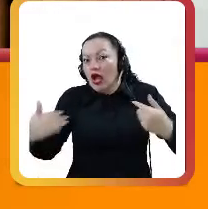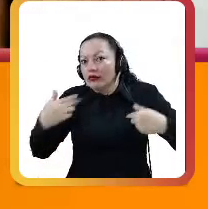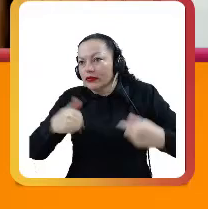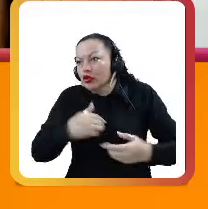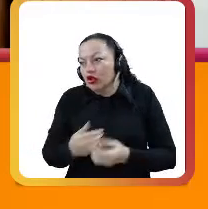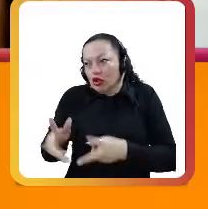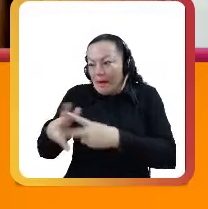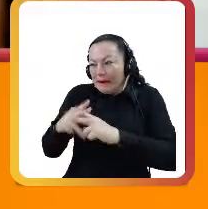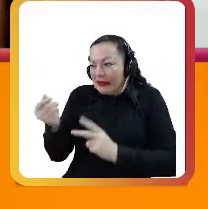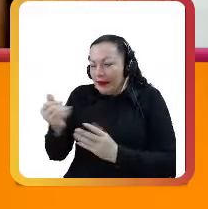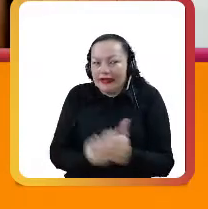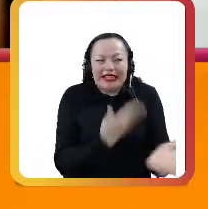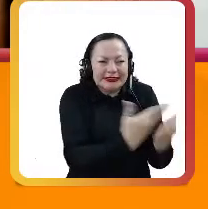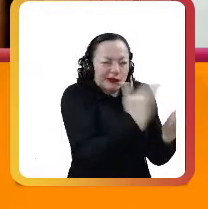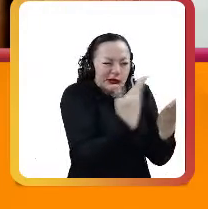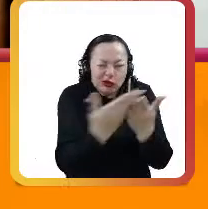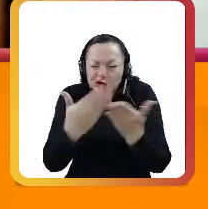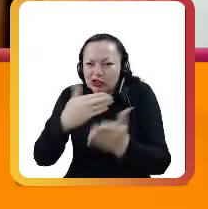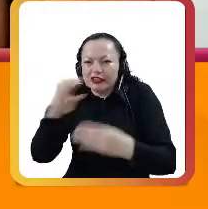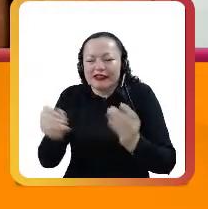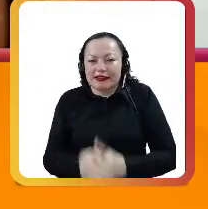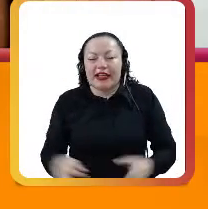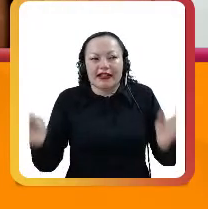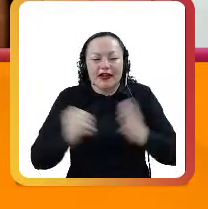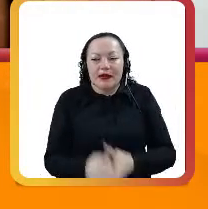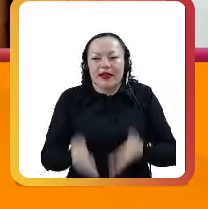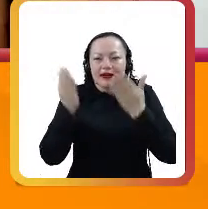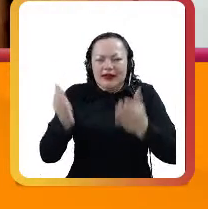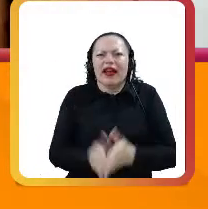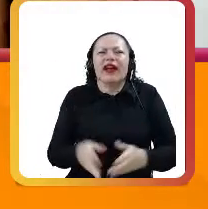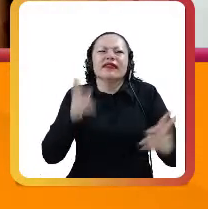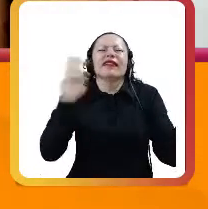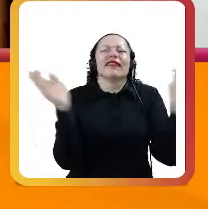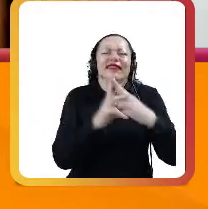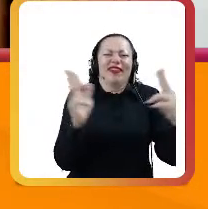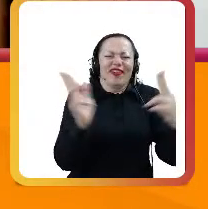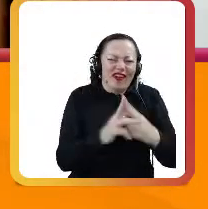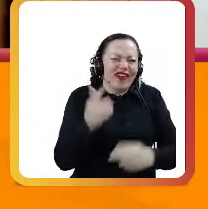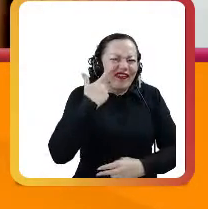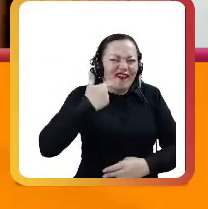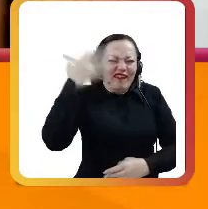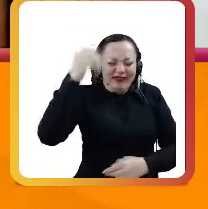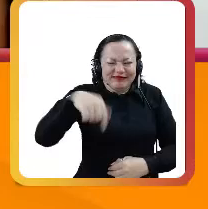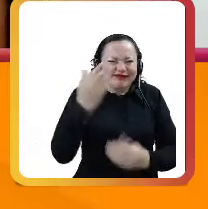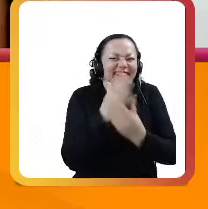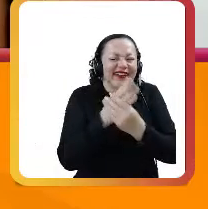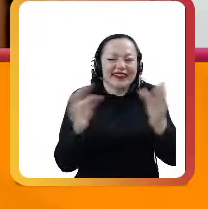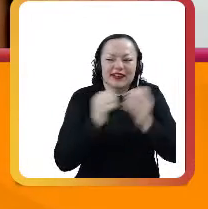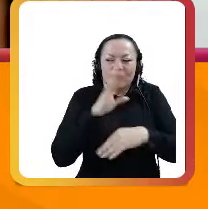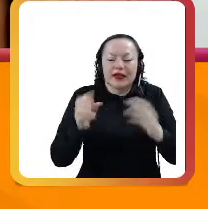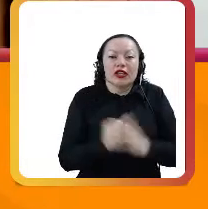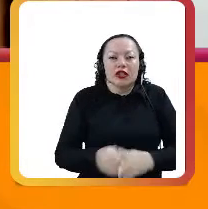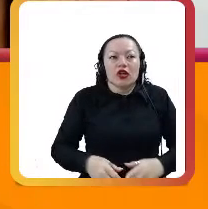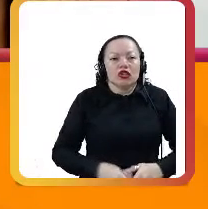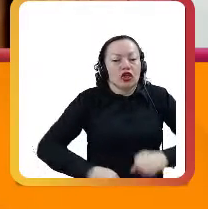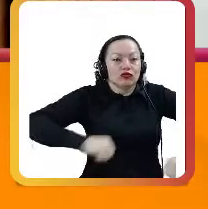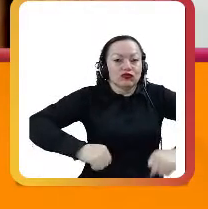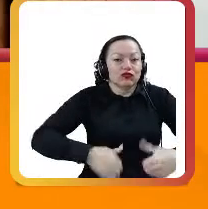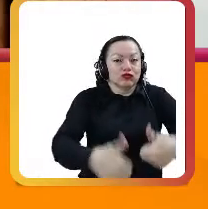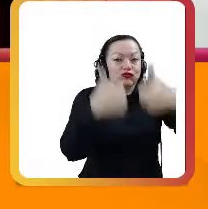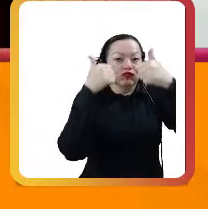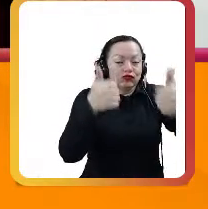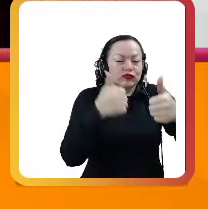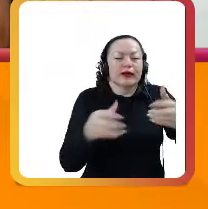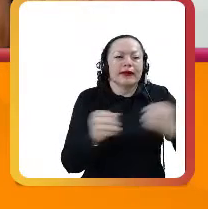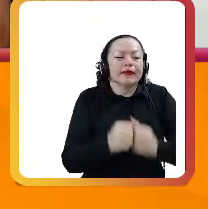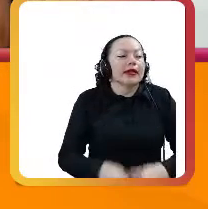lado. No se vara. El paisa, de hecho, de por sí es muy recursivo y no se frena por nada.